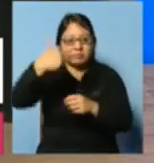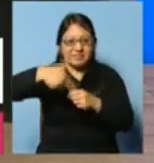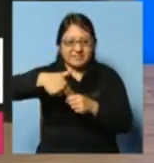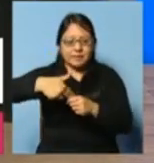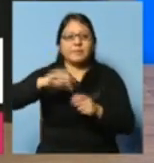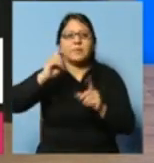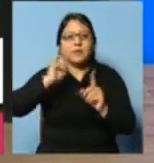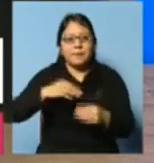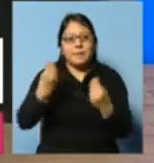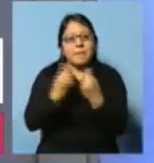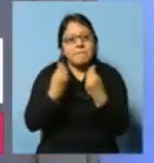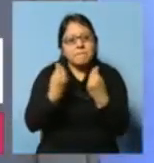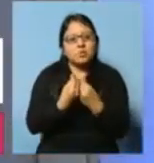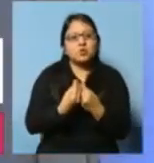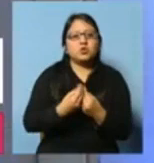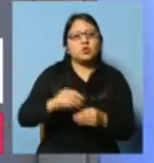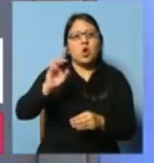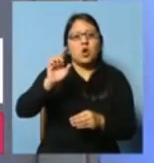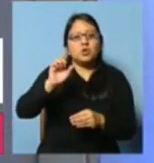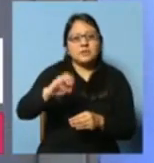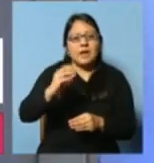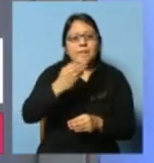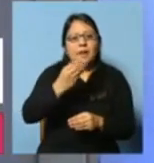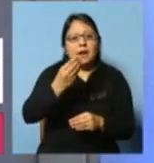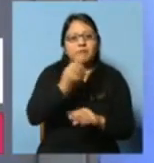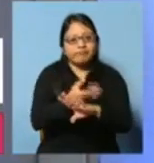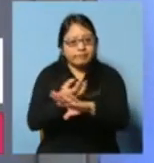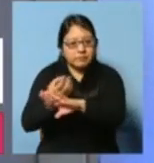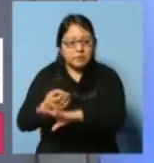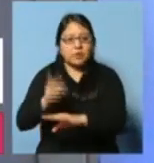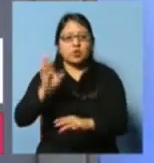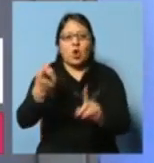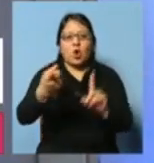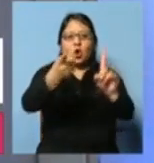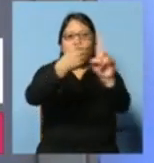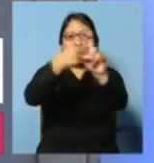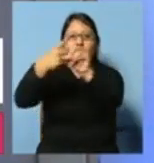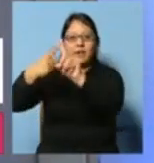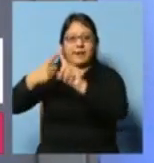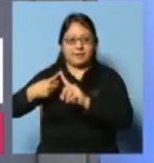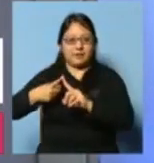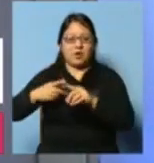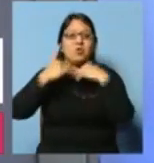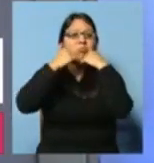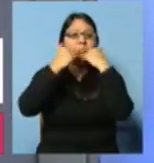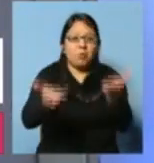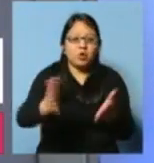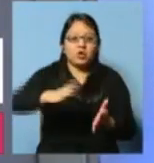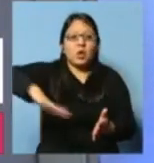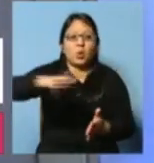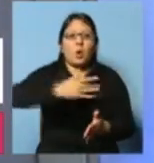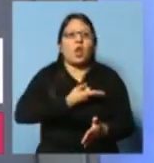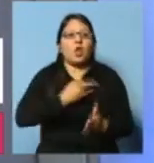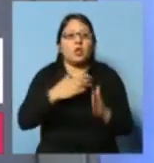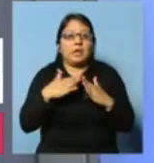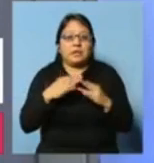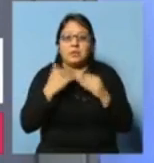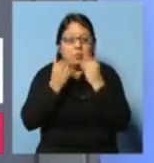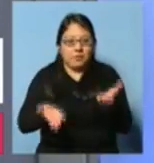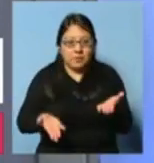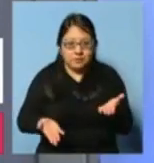llevar fibra óptica y poder conectar a todos los ciudadanos no importa el lugar donde vivan el presidente macri el año